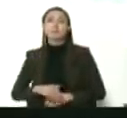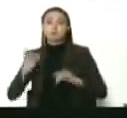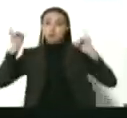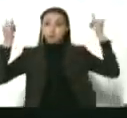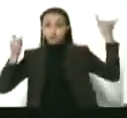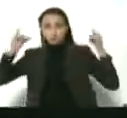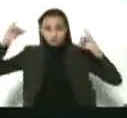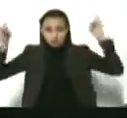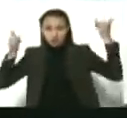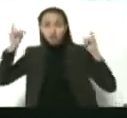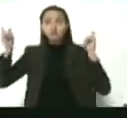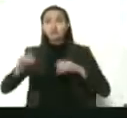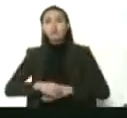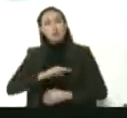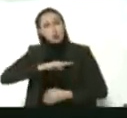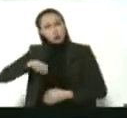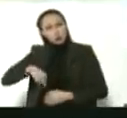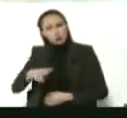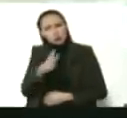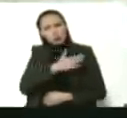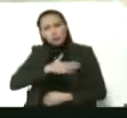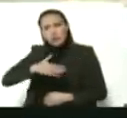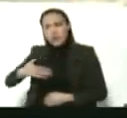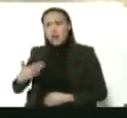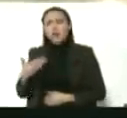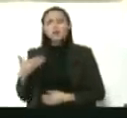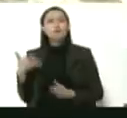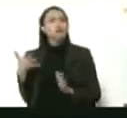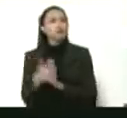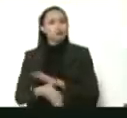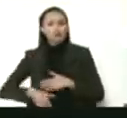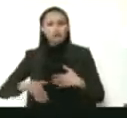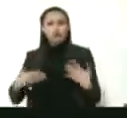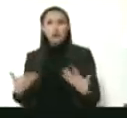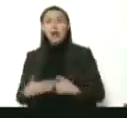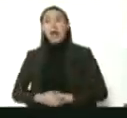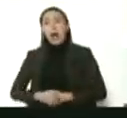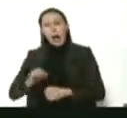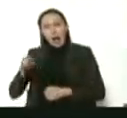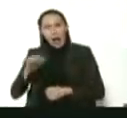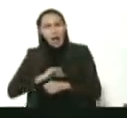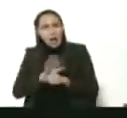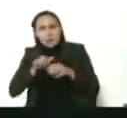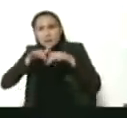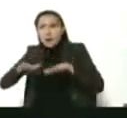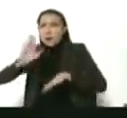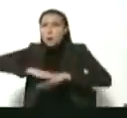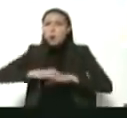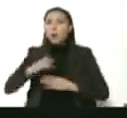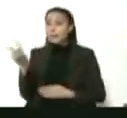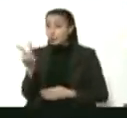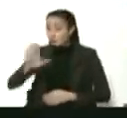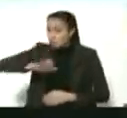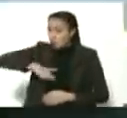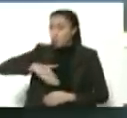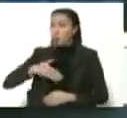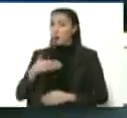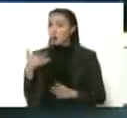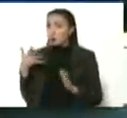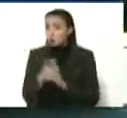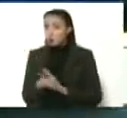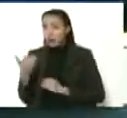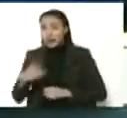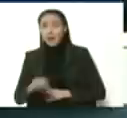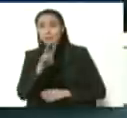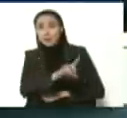Carnaval. Y queremos, en la medida de lo posible, con la pandemia, y porque Venezuela puede, de acuerdo a sus casos,